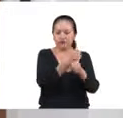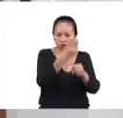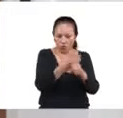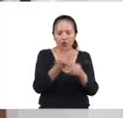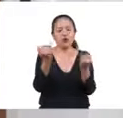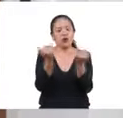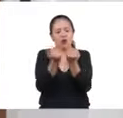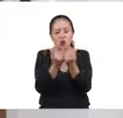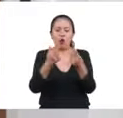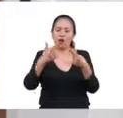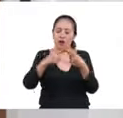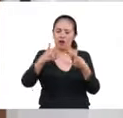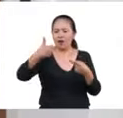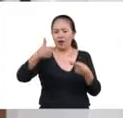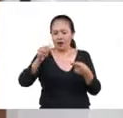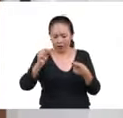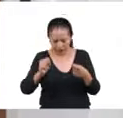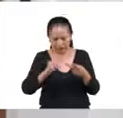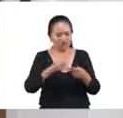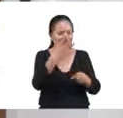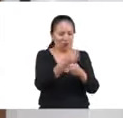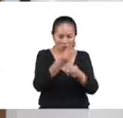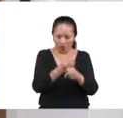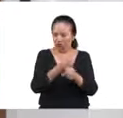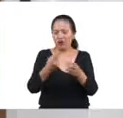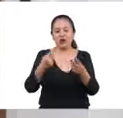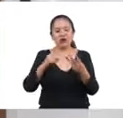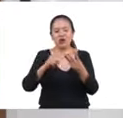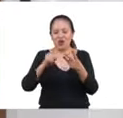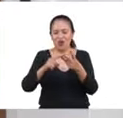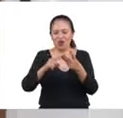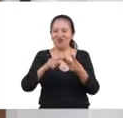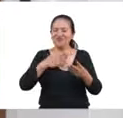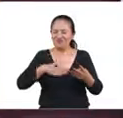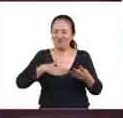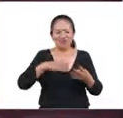gas, por eso agradecemos la participación de la